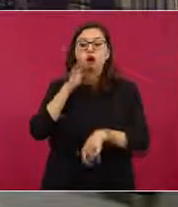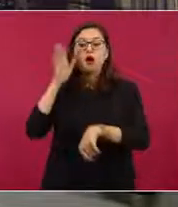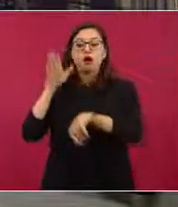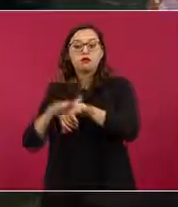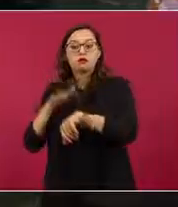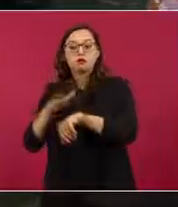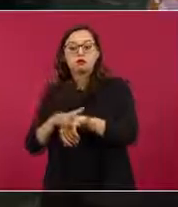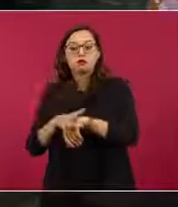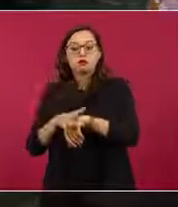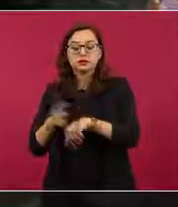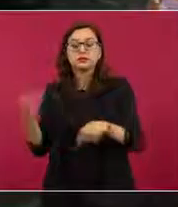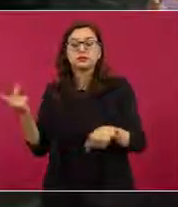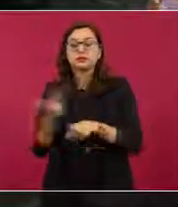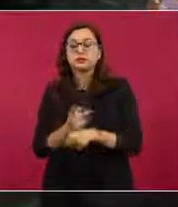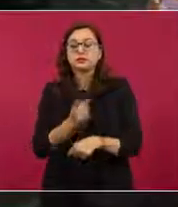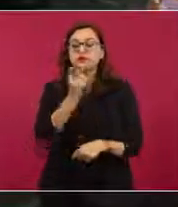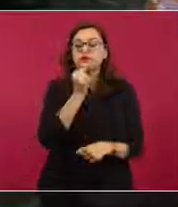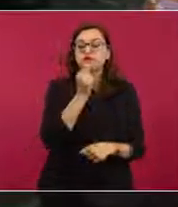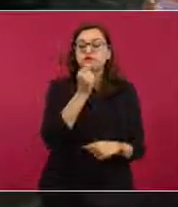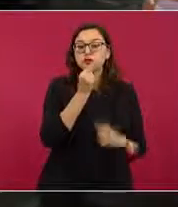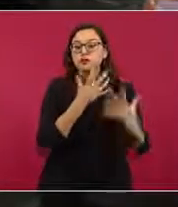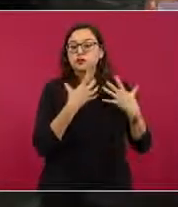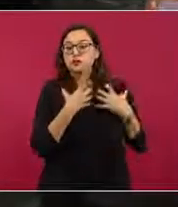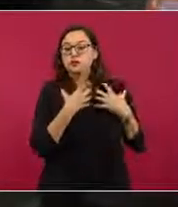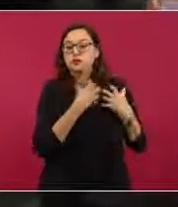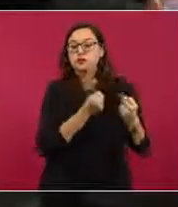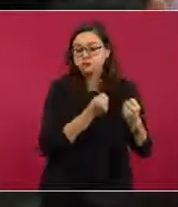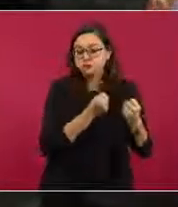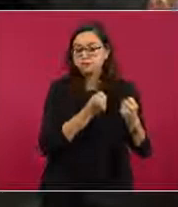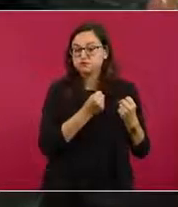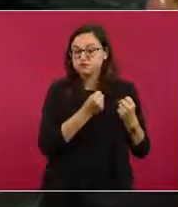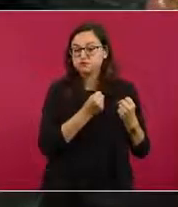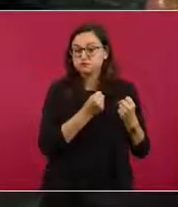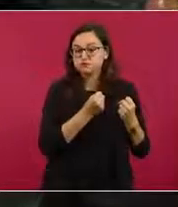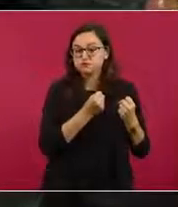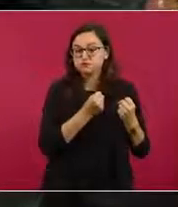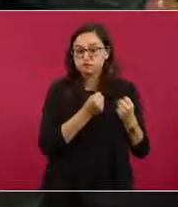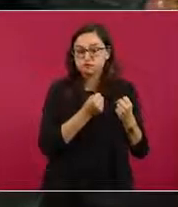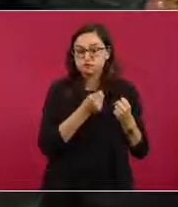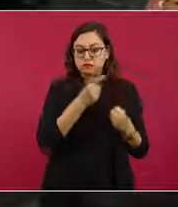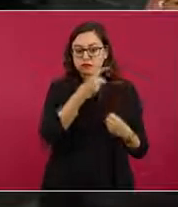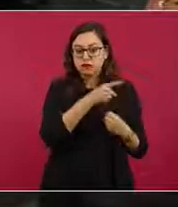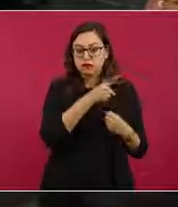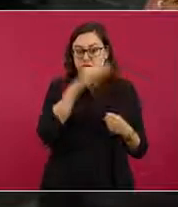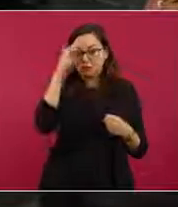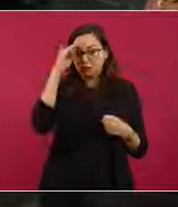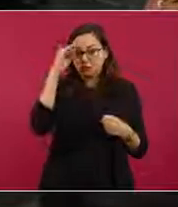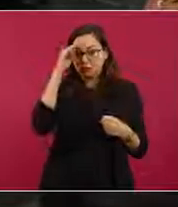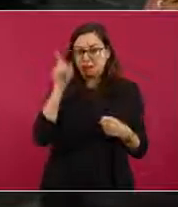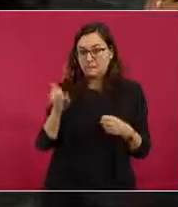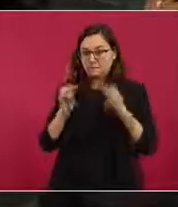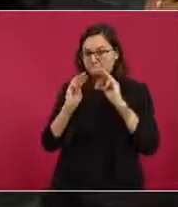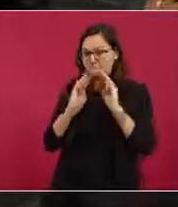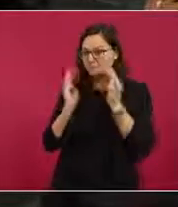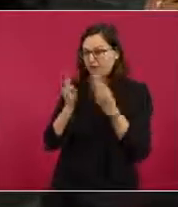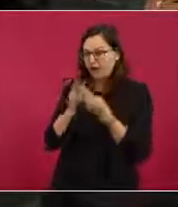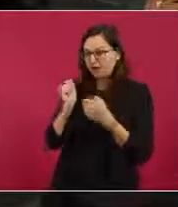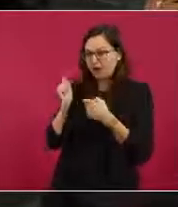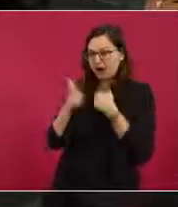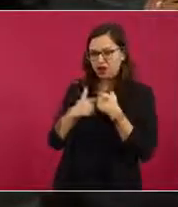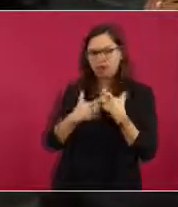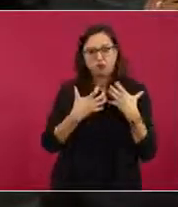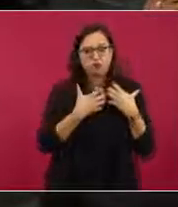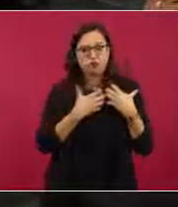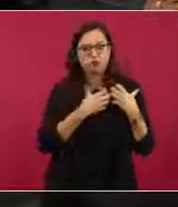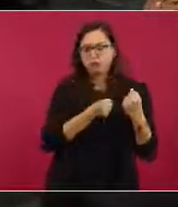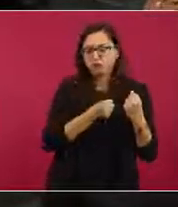fue detenido por policías y que fue confundido pues con gente de la delincuencia. Posteriormente